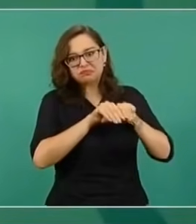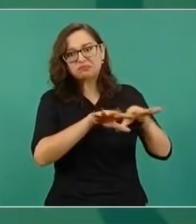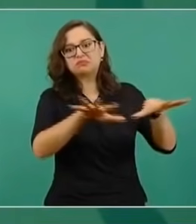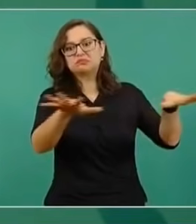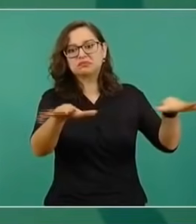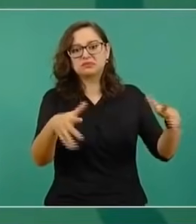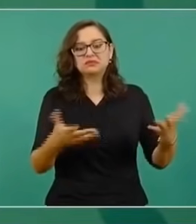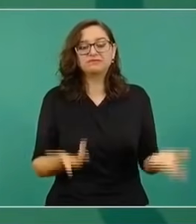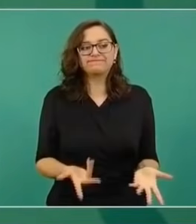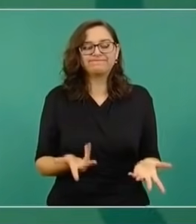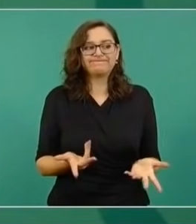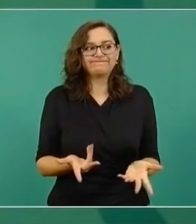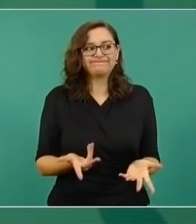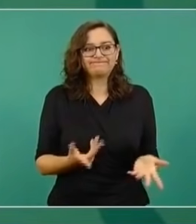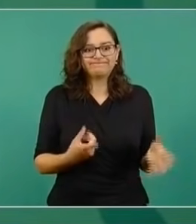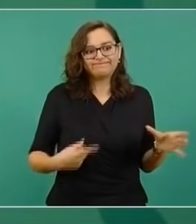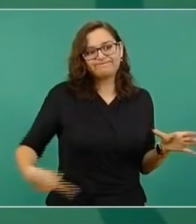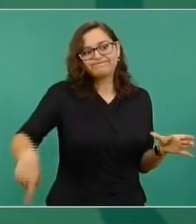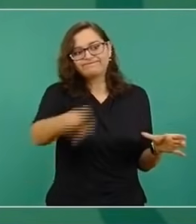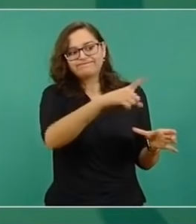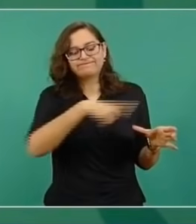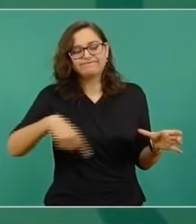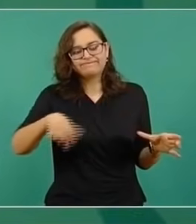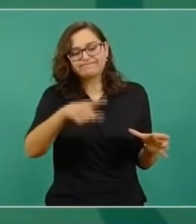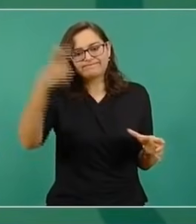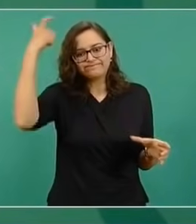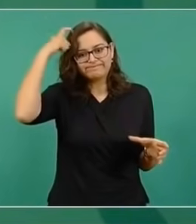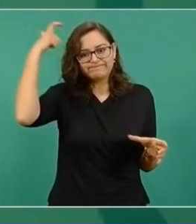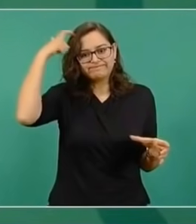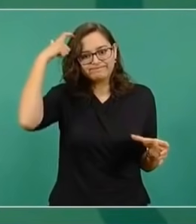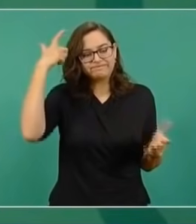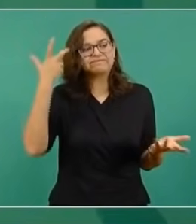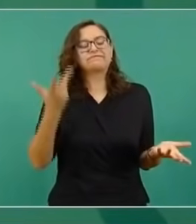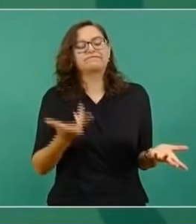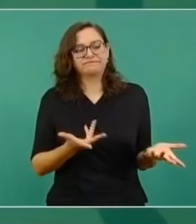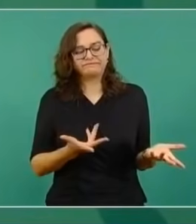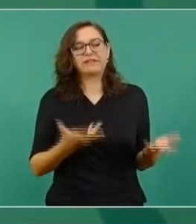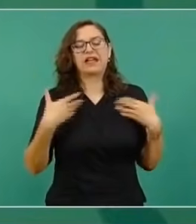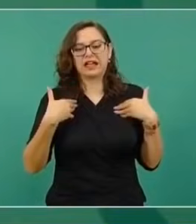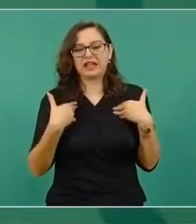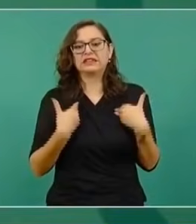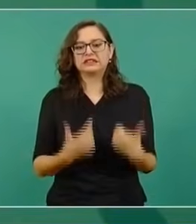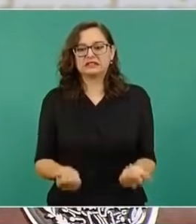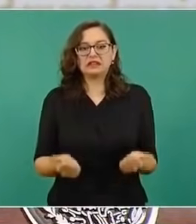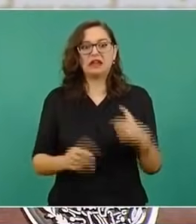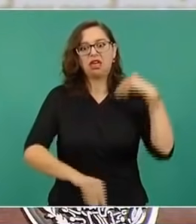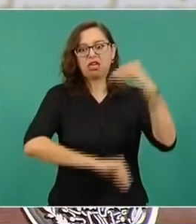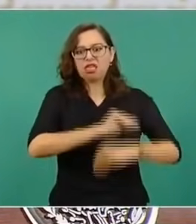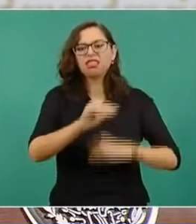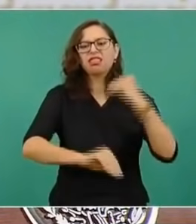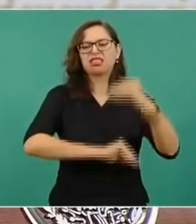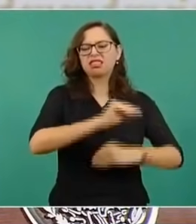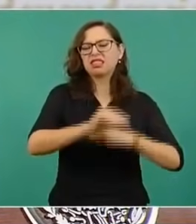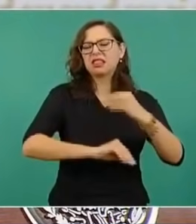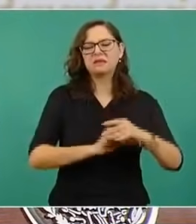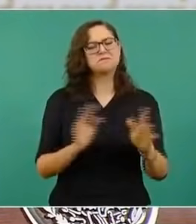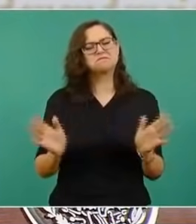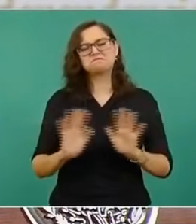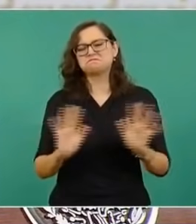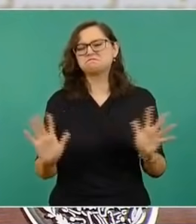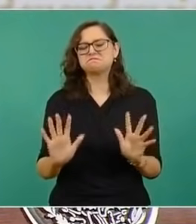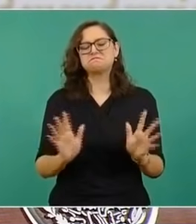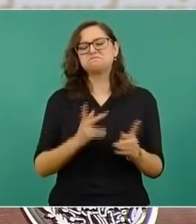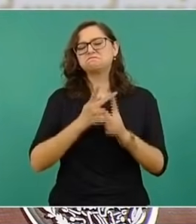pues, entenderlo, no engancharse en pleitos, ser